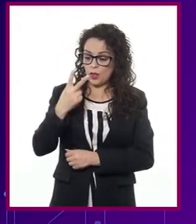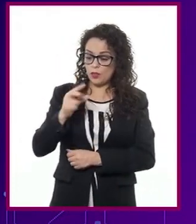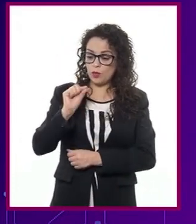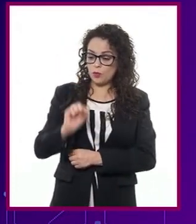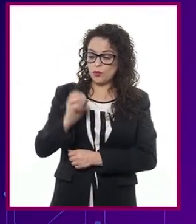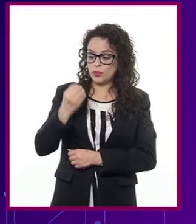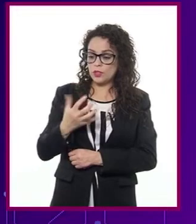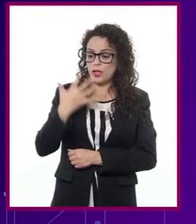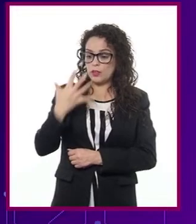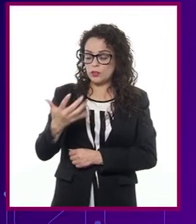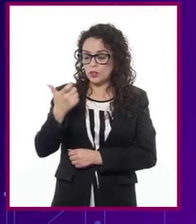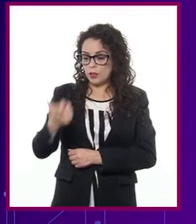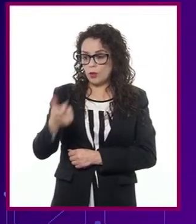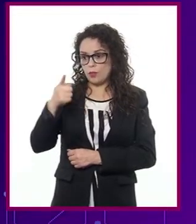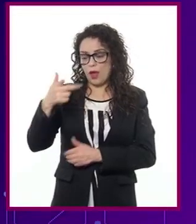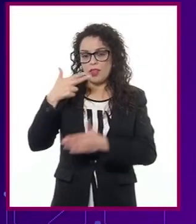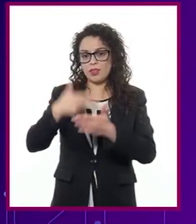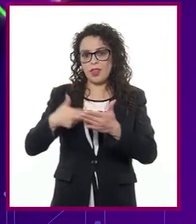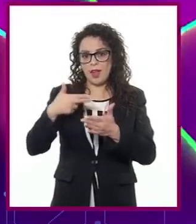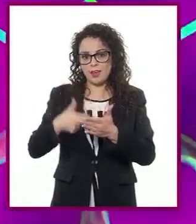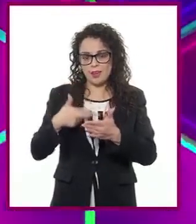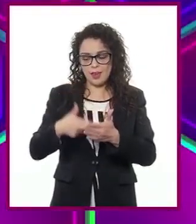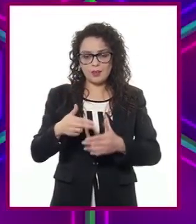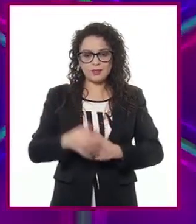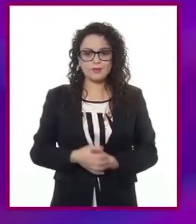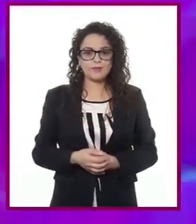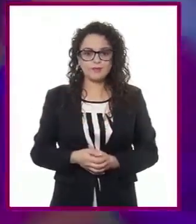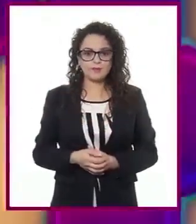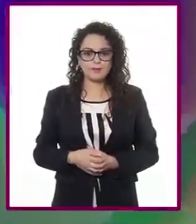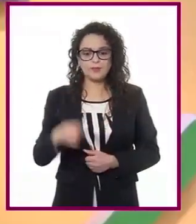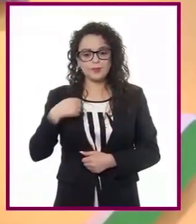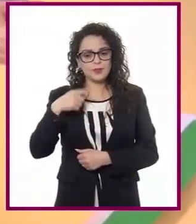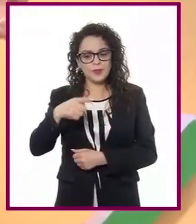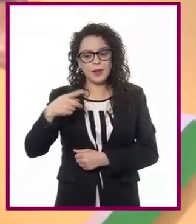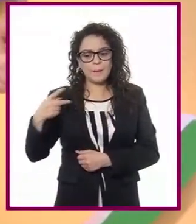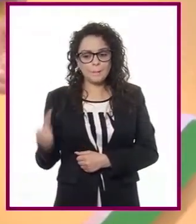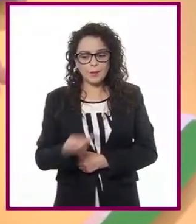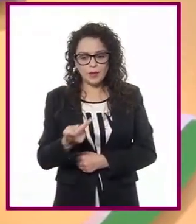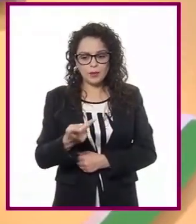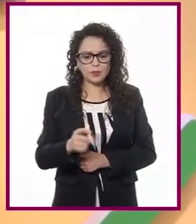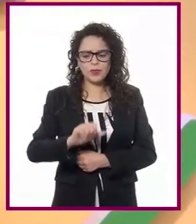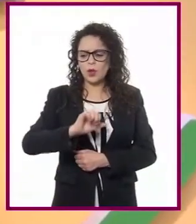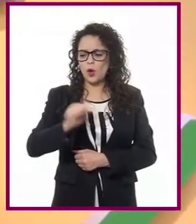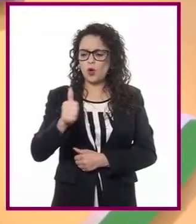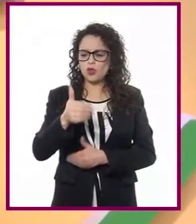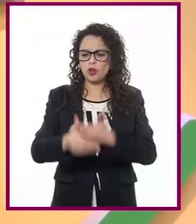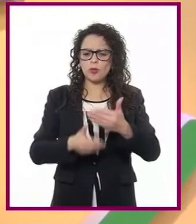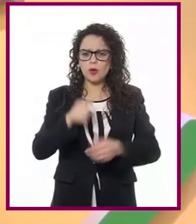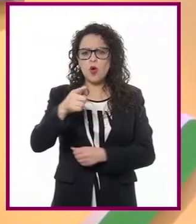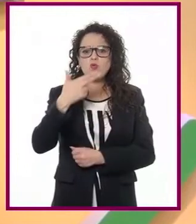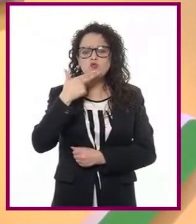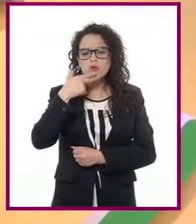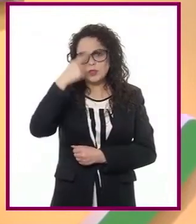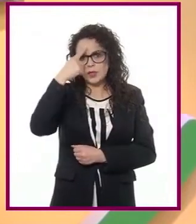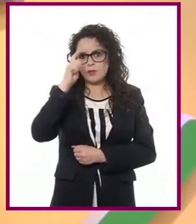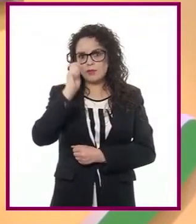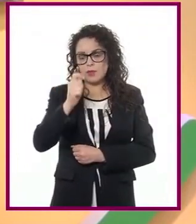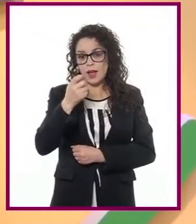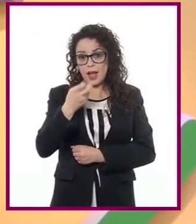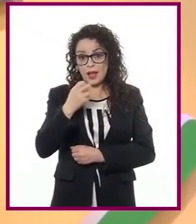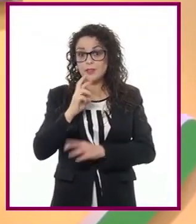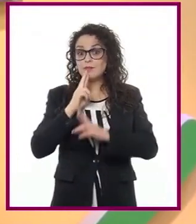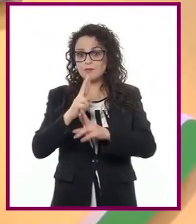42.05 pesos en el taller. Les pregunto, ¿qué otros procedimientos hubieran utilizado para llegar a este